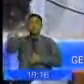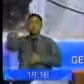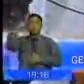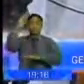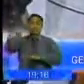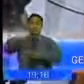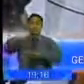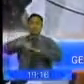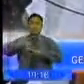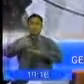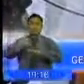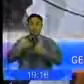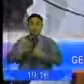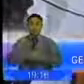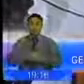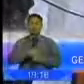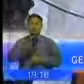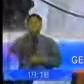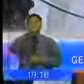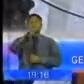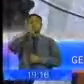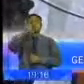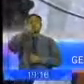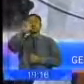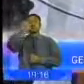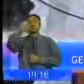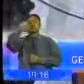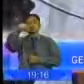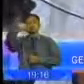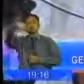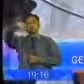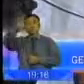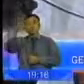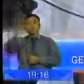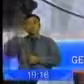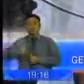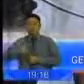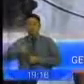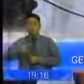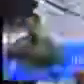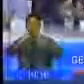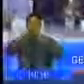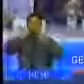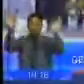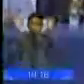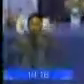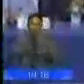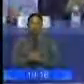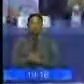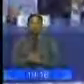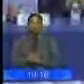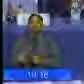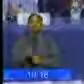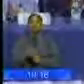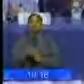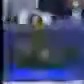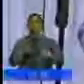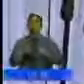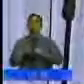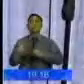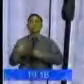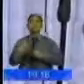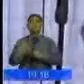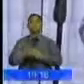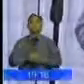nacional entregue 270 megavatios de potencia al sistema eléctrico del Ecuador. El acto inaugural de esta central tuvo la participación